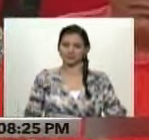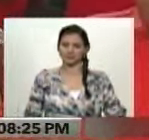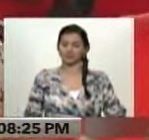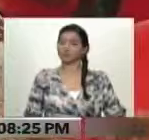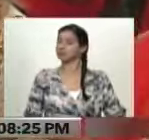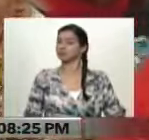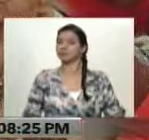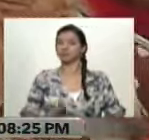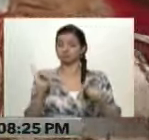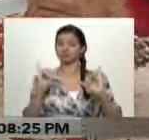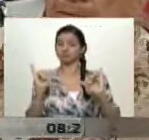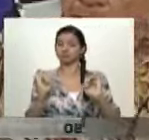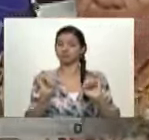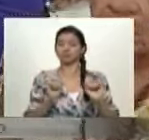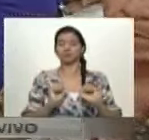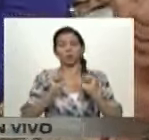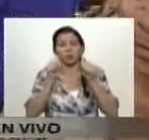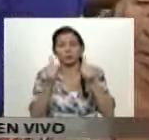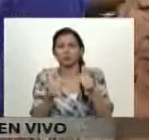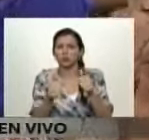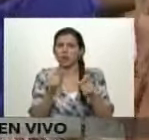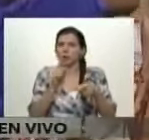Ya empezó la intriga.